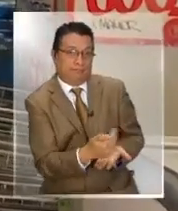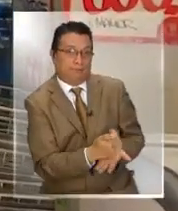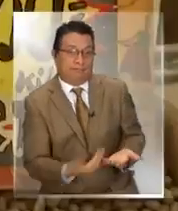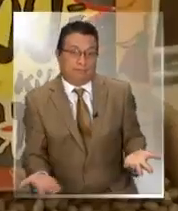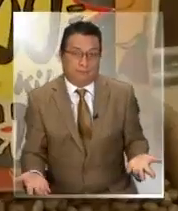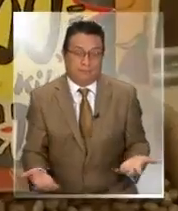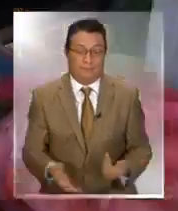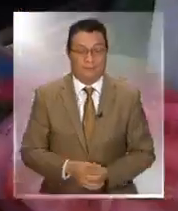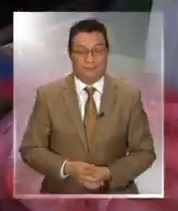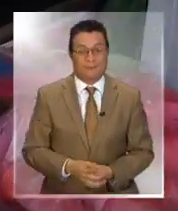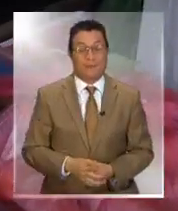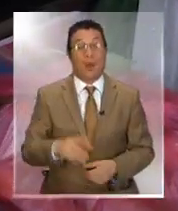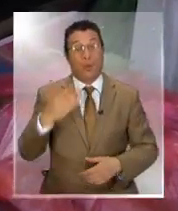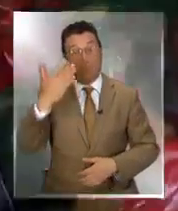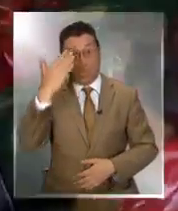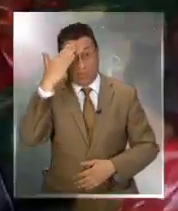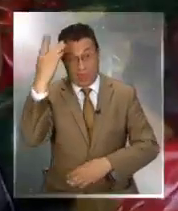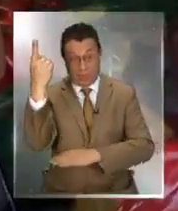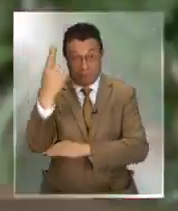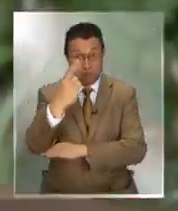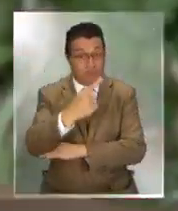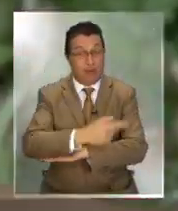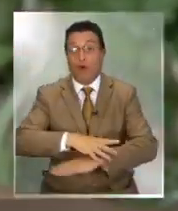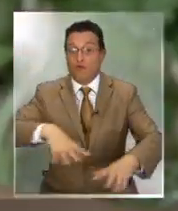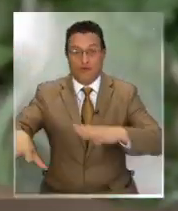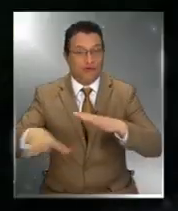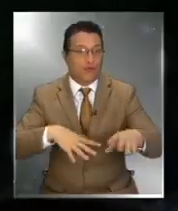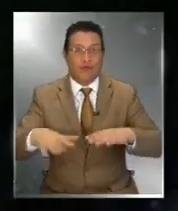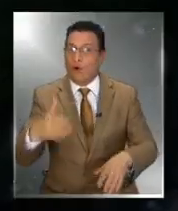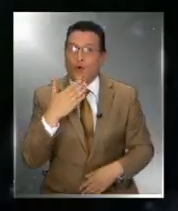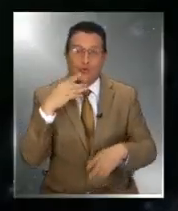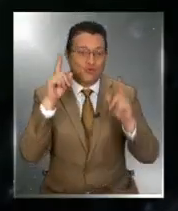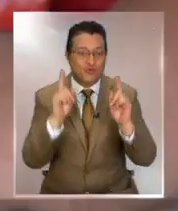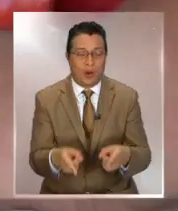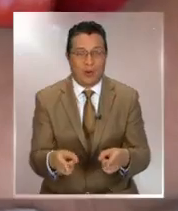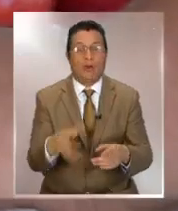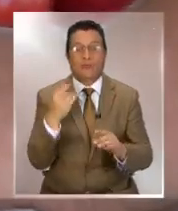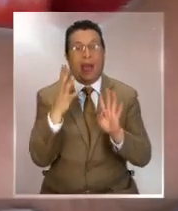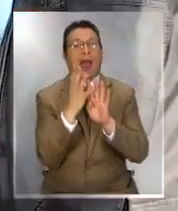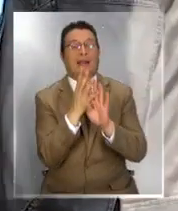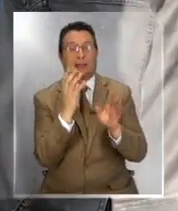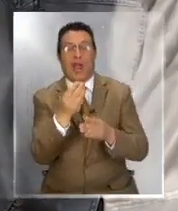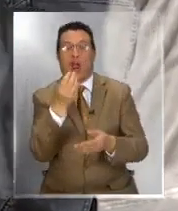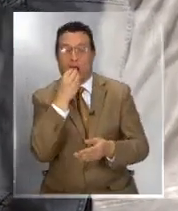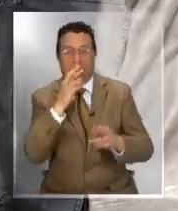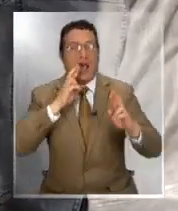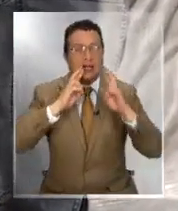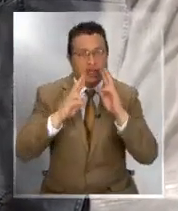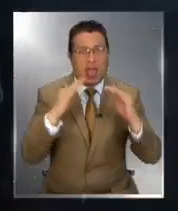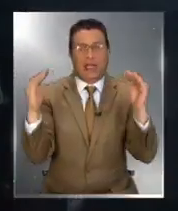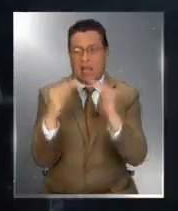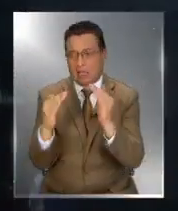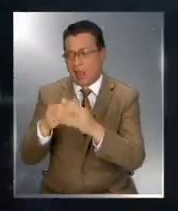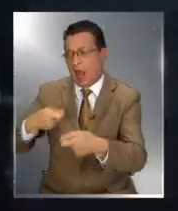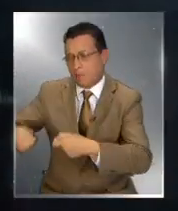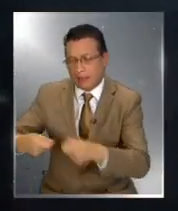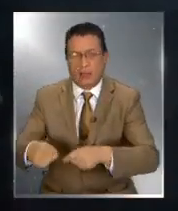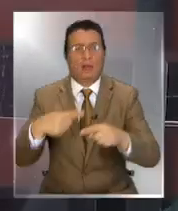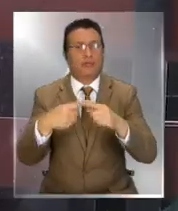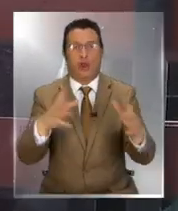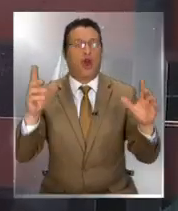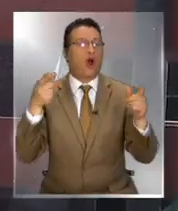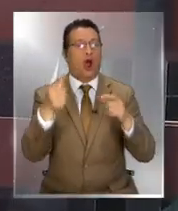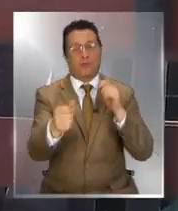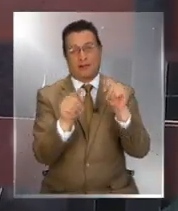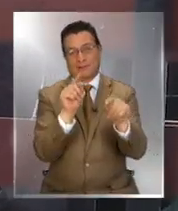universidad. Durante el día, el movimiento es igual de vertiginoso. Miles de personas abastecen sus restaurantes, casas, almacenes, etc. Siempre al ritmo